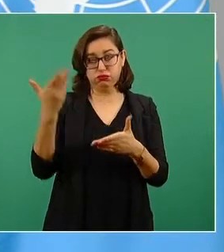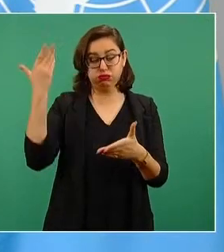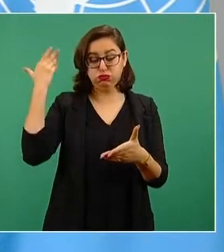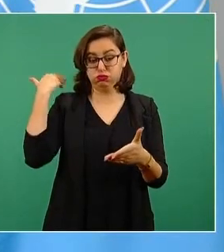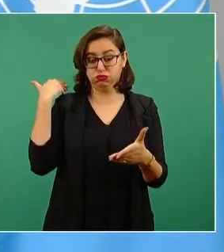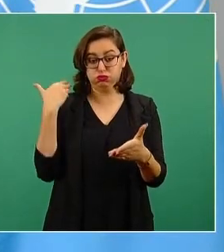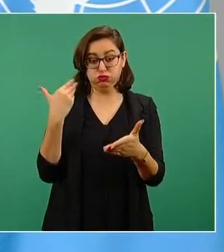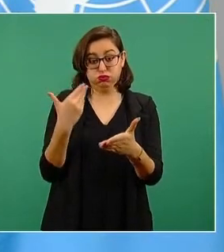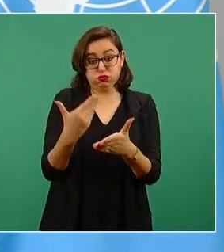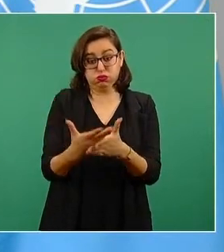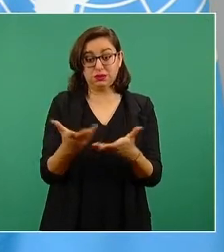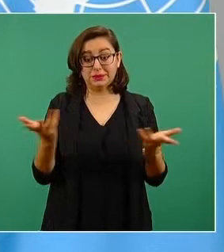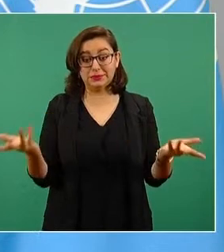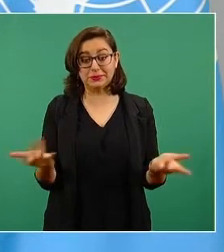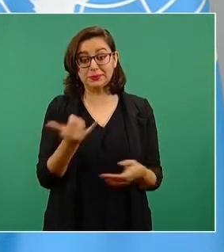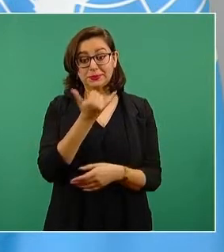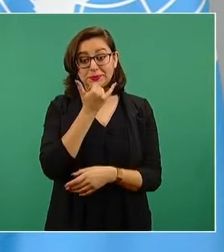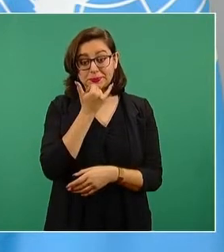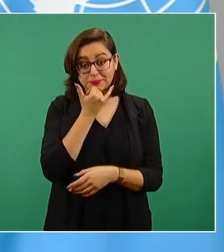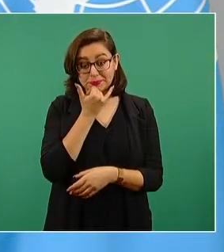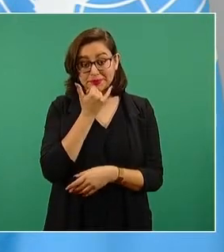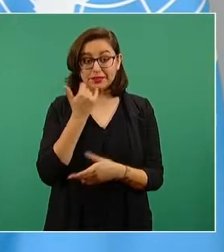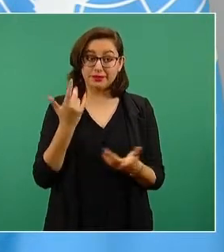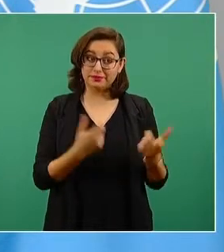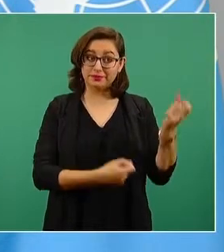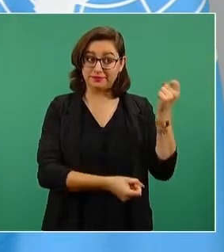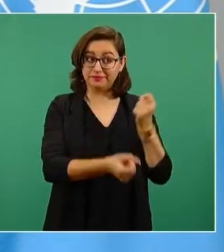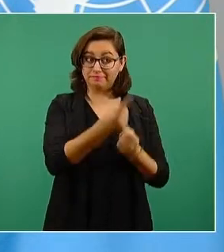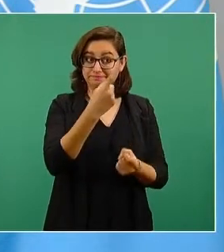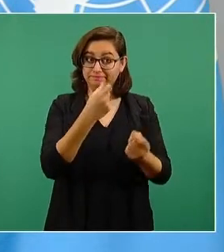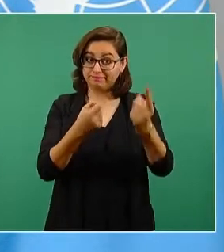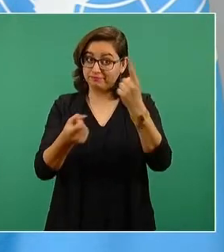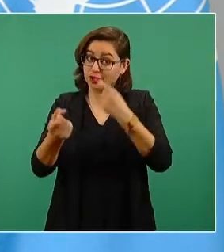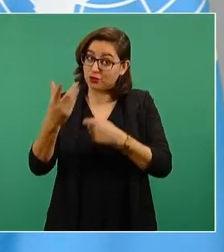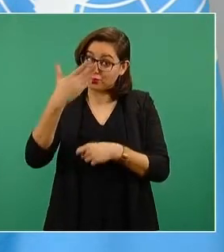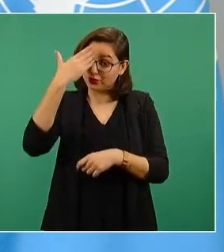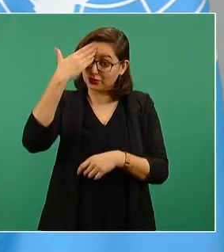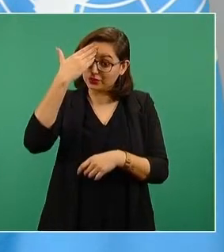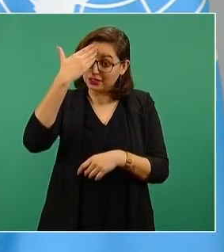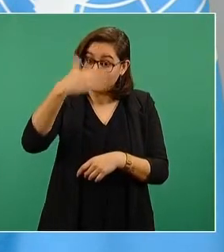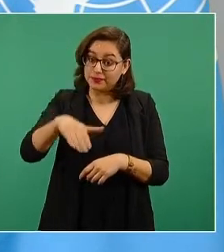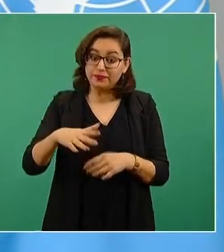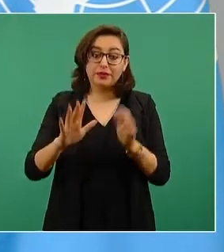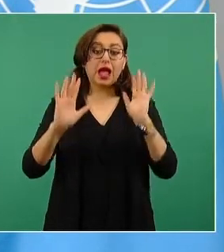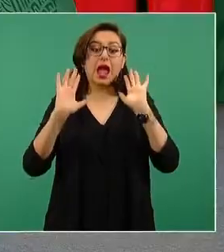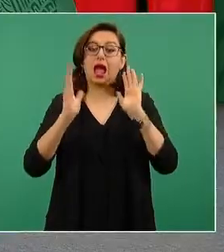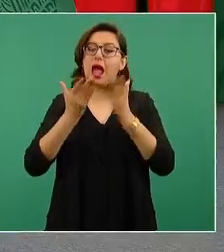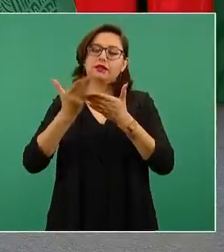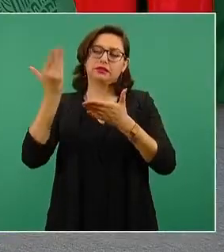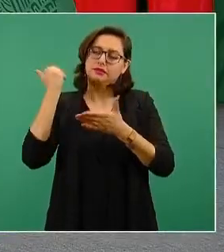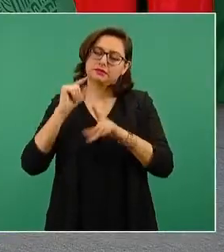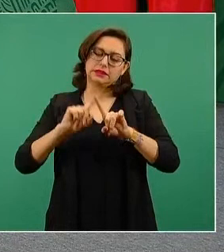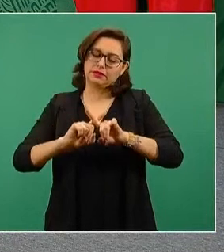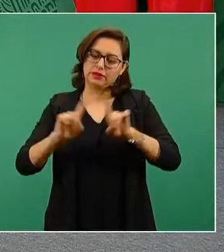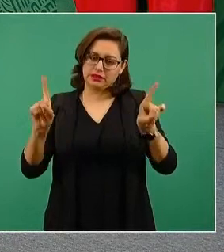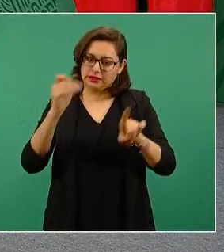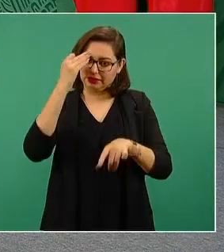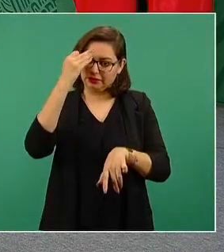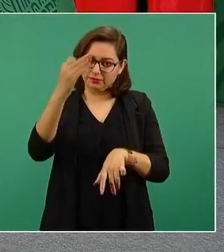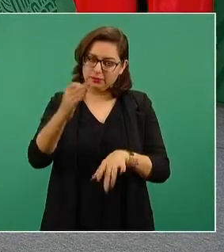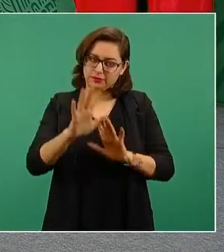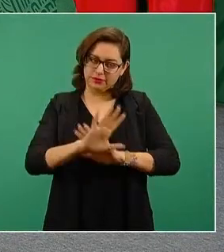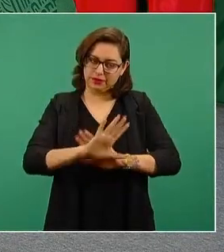Ofrezco disculpa a los que recibieron sus notarías de esa manera. Eran otros tiempos.